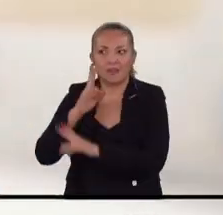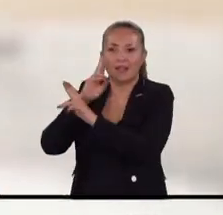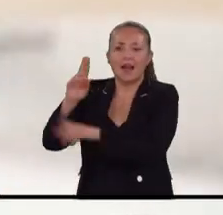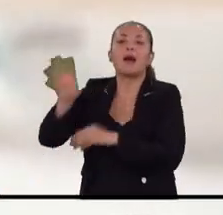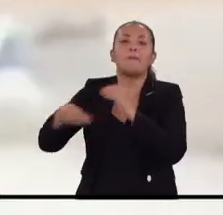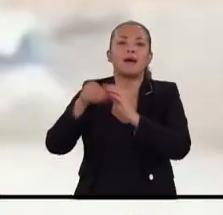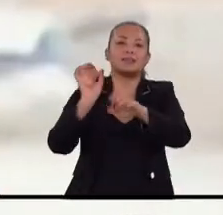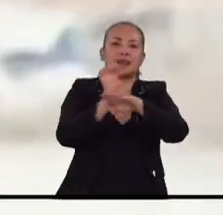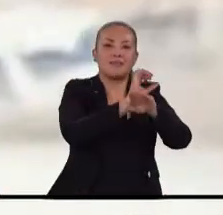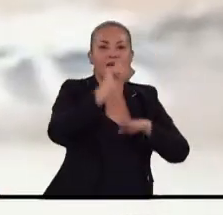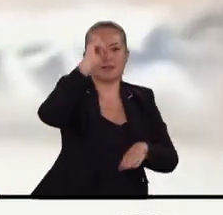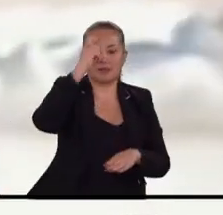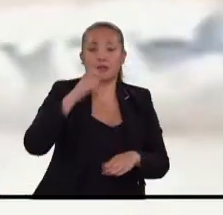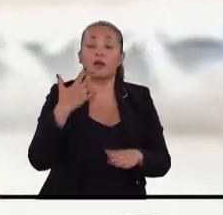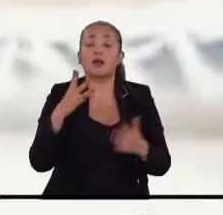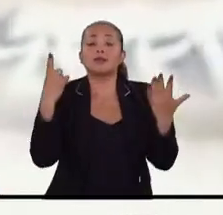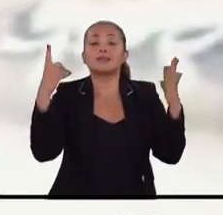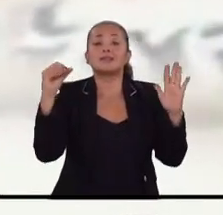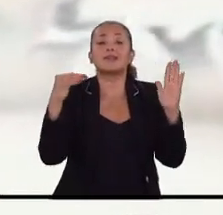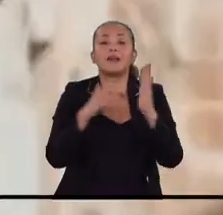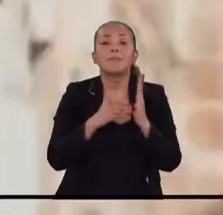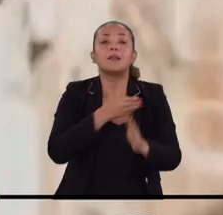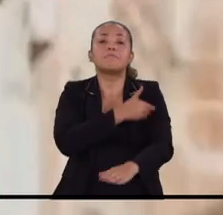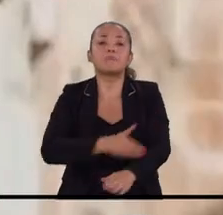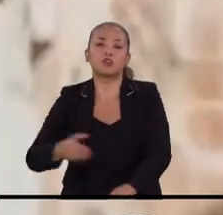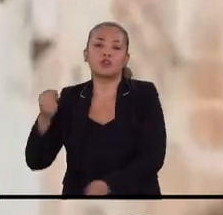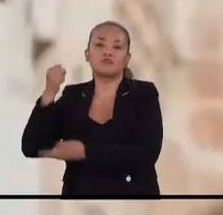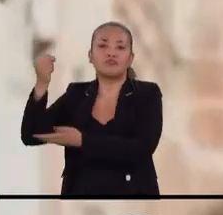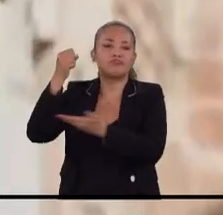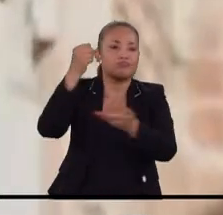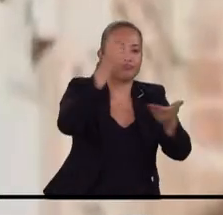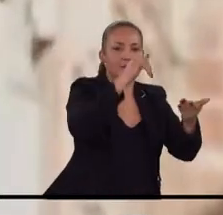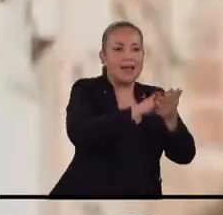públicas. Más de 60 mil millones de pesos serán entregados a estos emprendimientos.